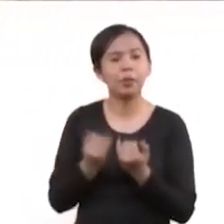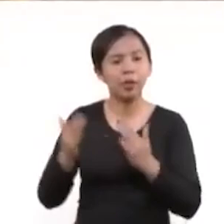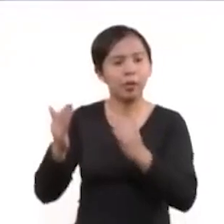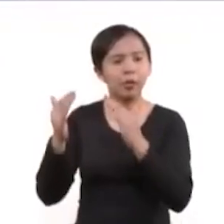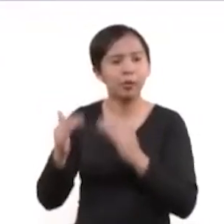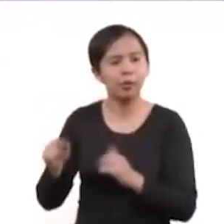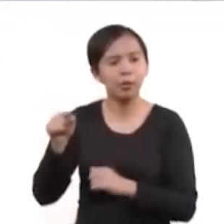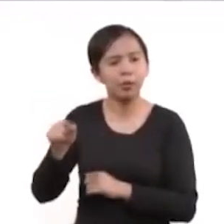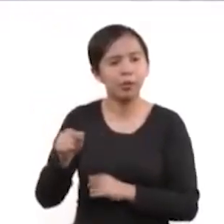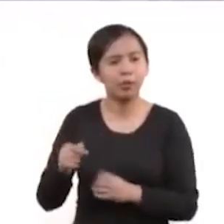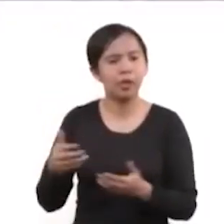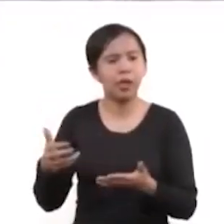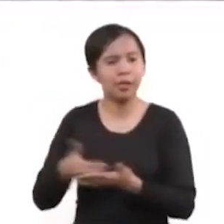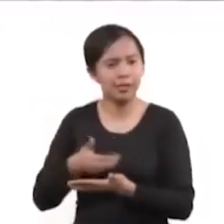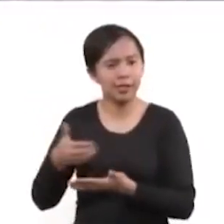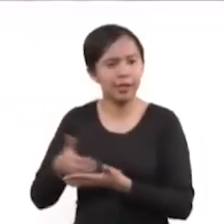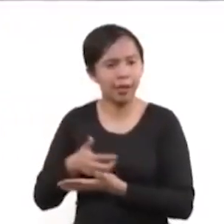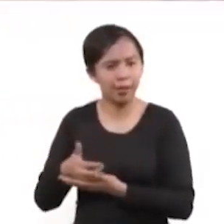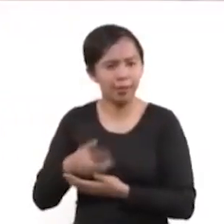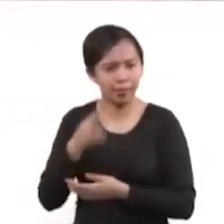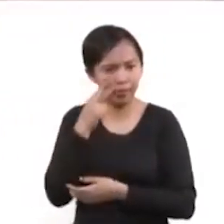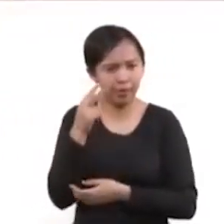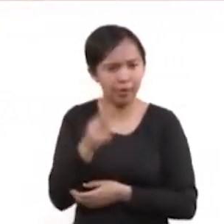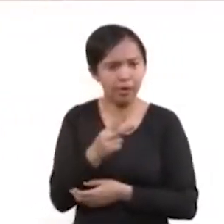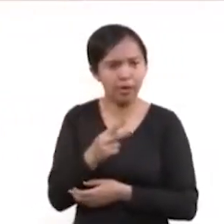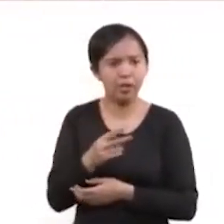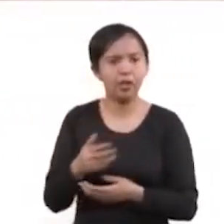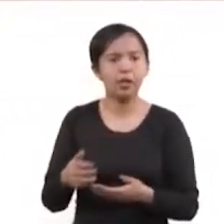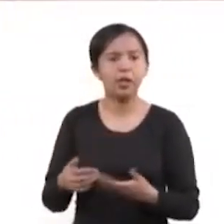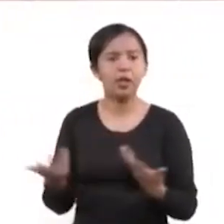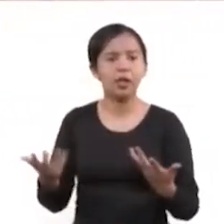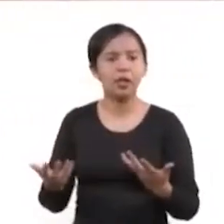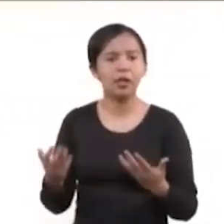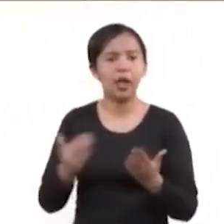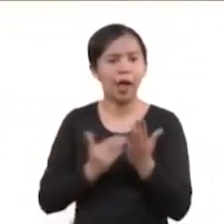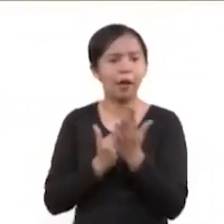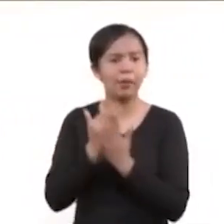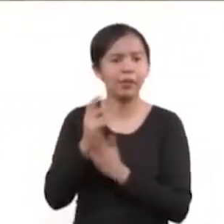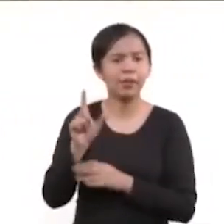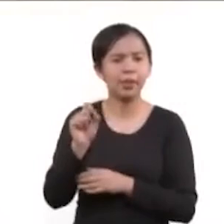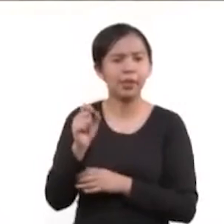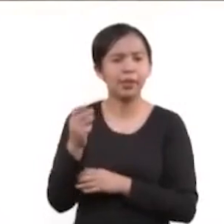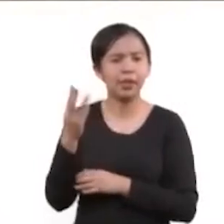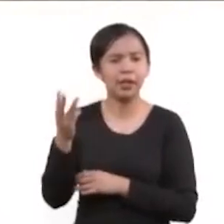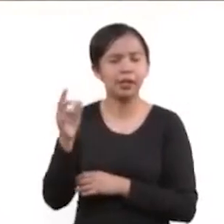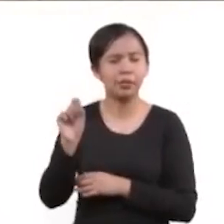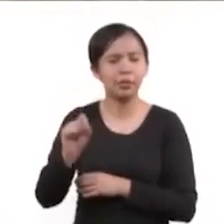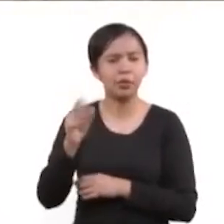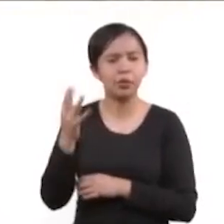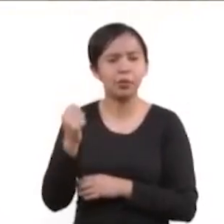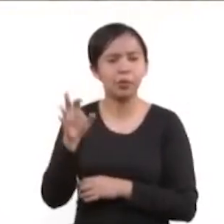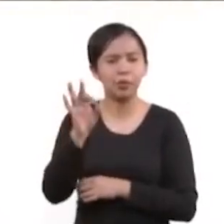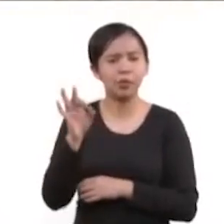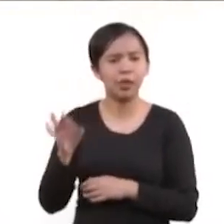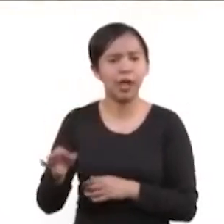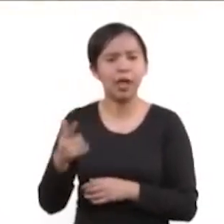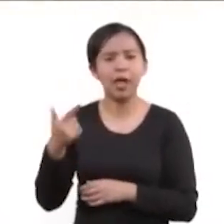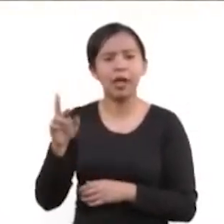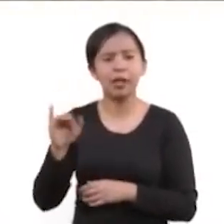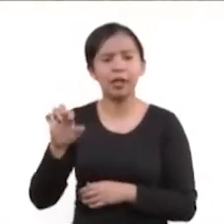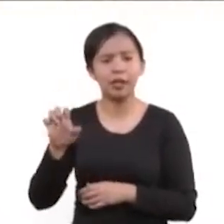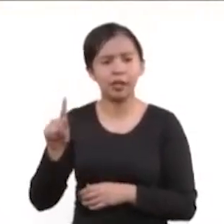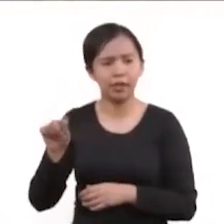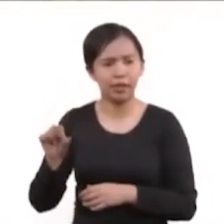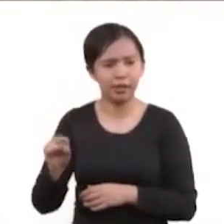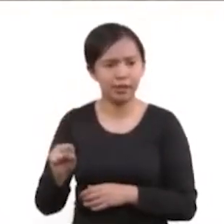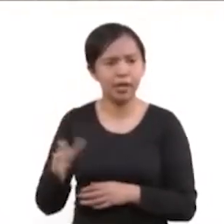de 17.000 en excavaciones, 208 metros lineales de un total de casi 2 kilómetros de grietas reparadas